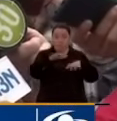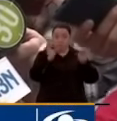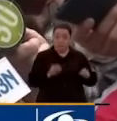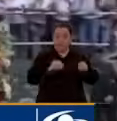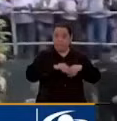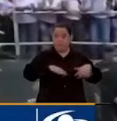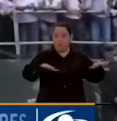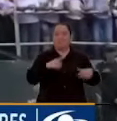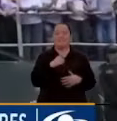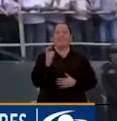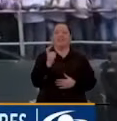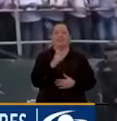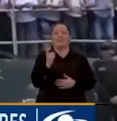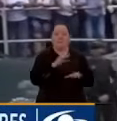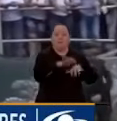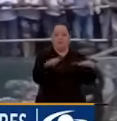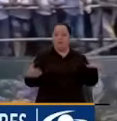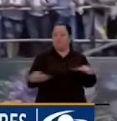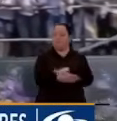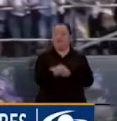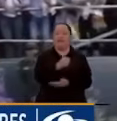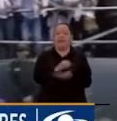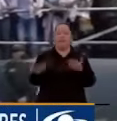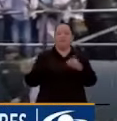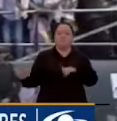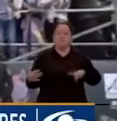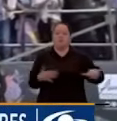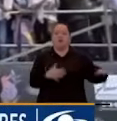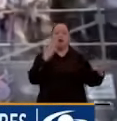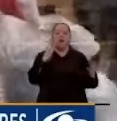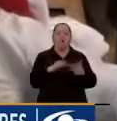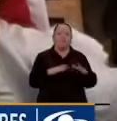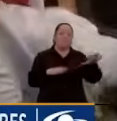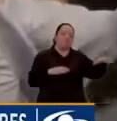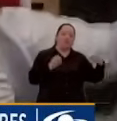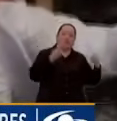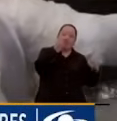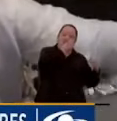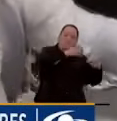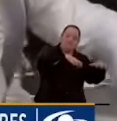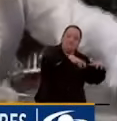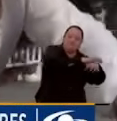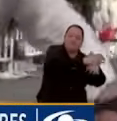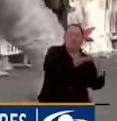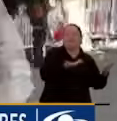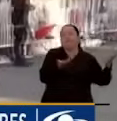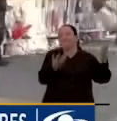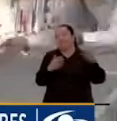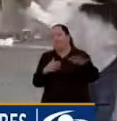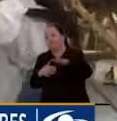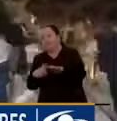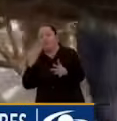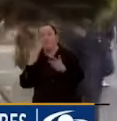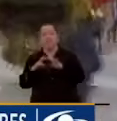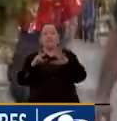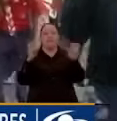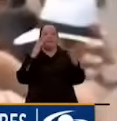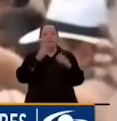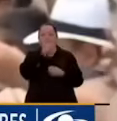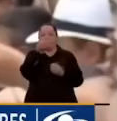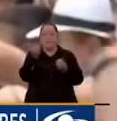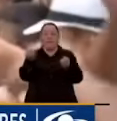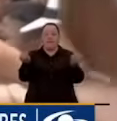públicos que eran de ingreso de manera gratuita a través de las plazas de flores a través por ejemplo del tema DEA